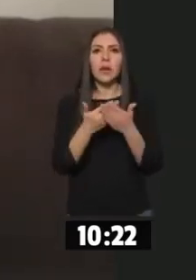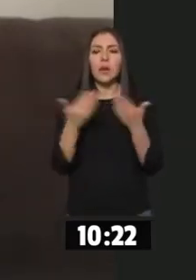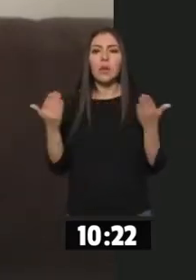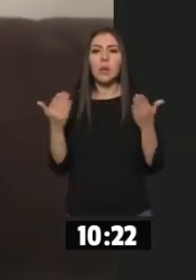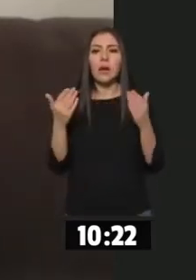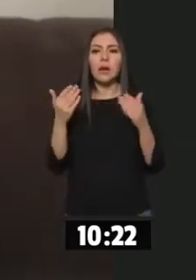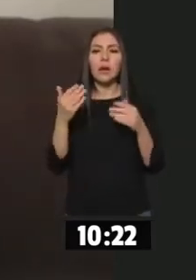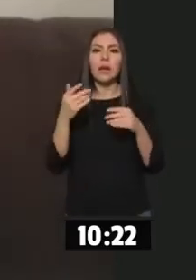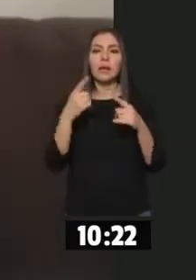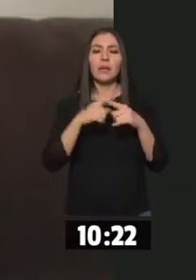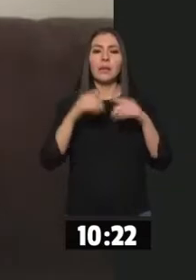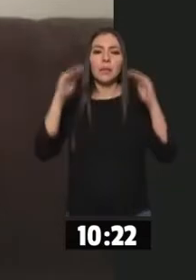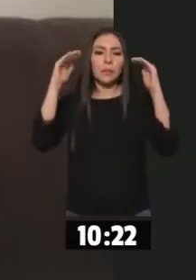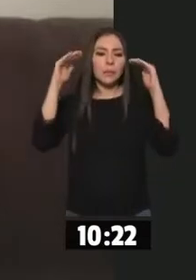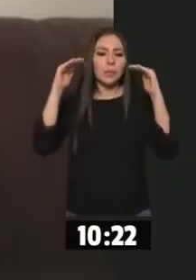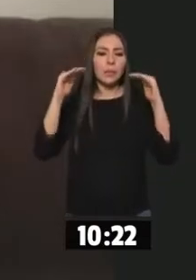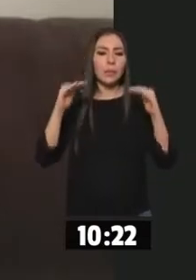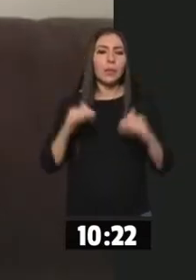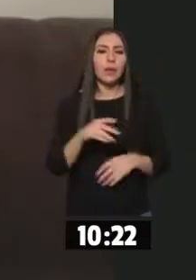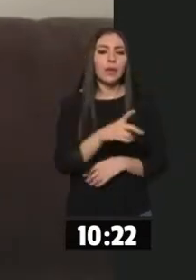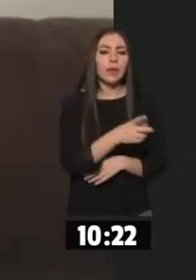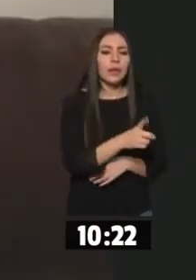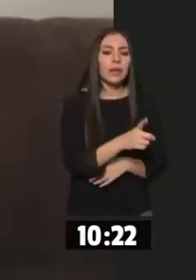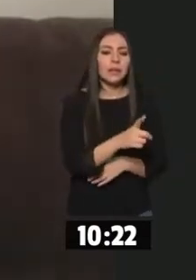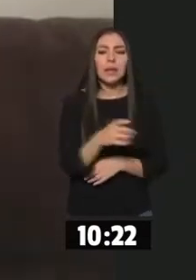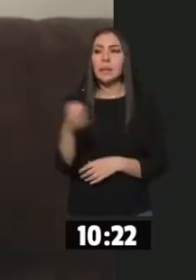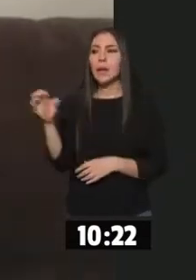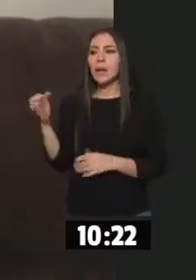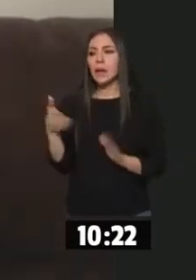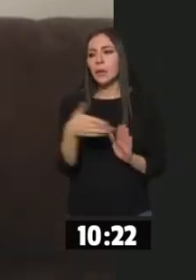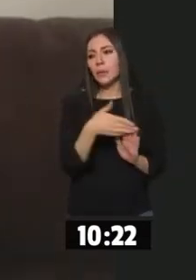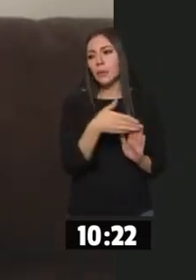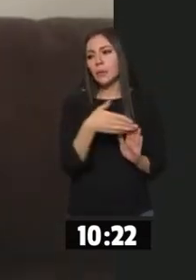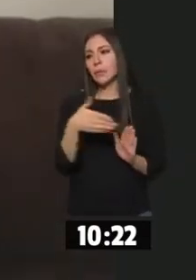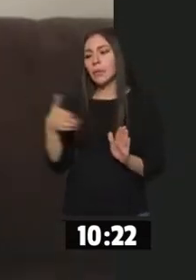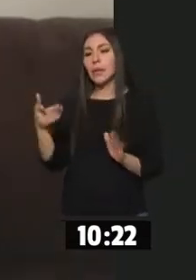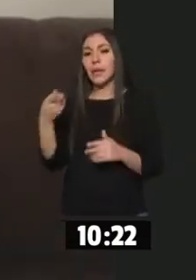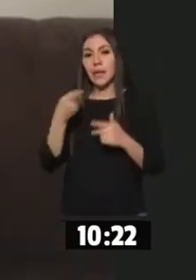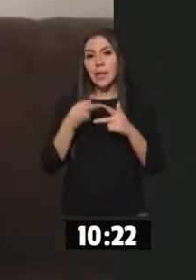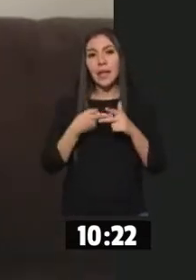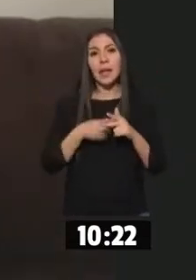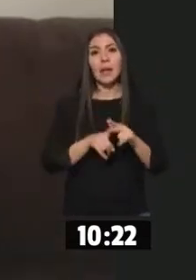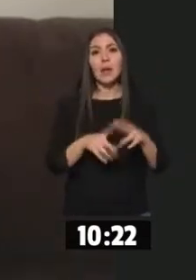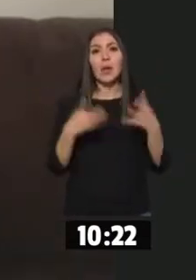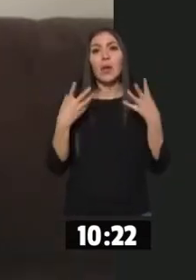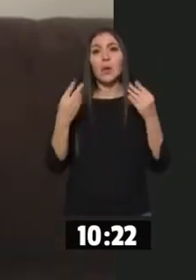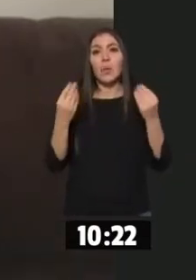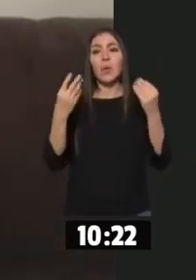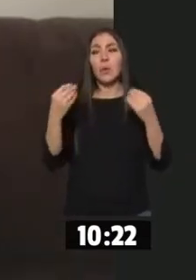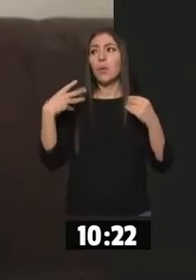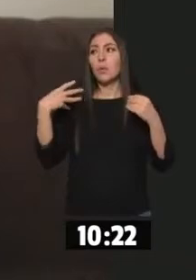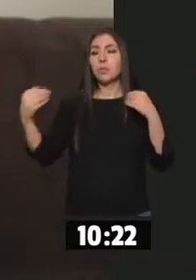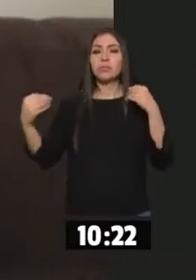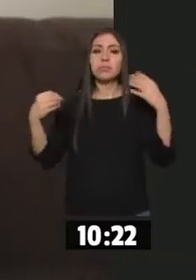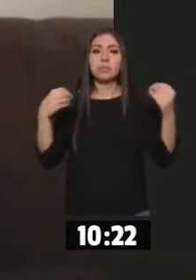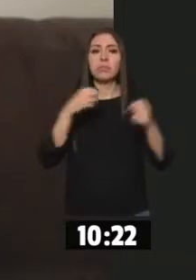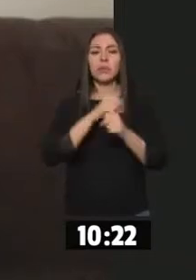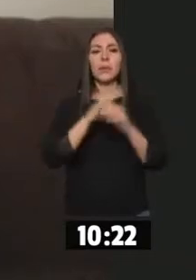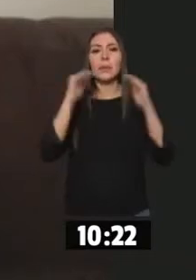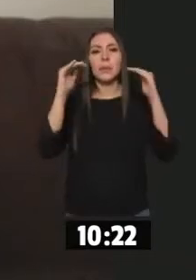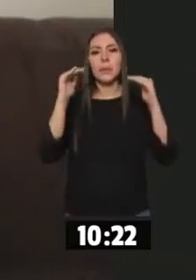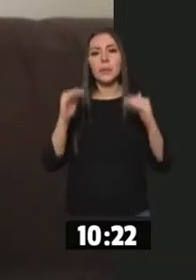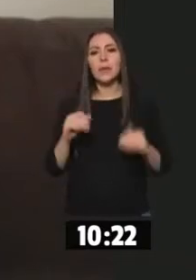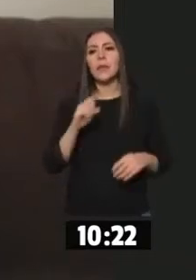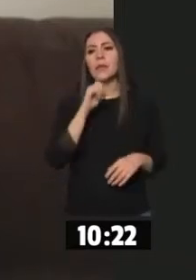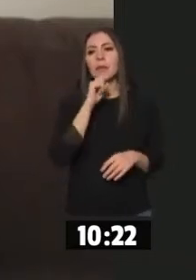muchísimo en los meses de diciembre y enero, cuando se da el auge de estos contagios y decesos por el coronavirus. Pero también